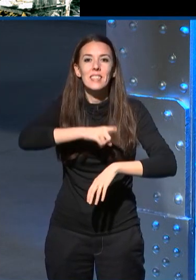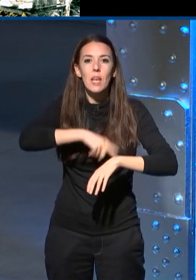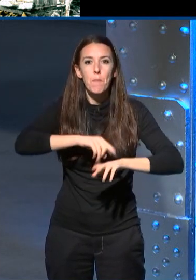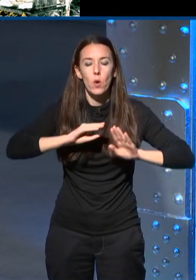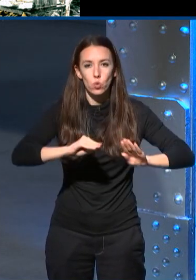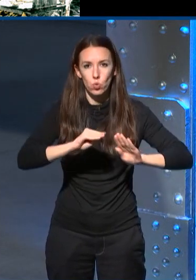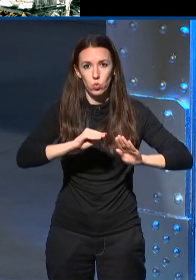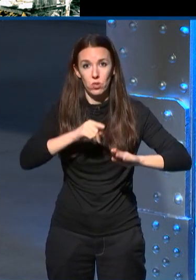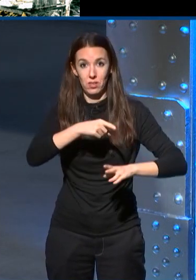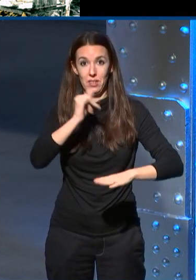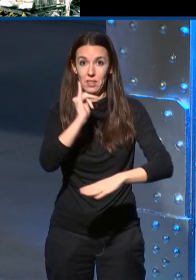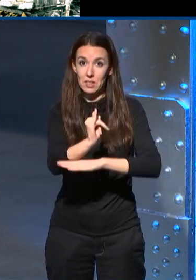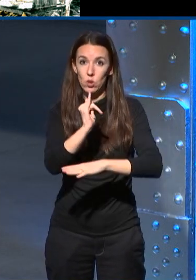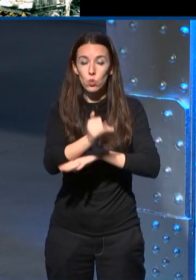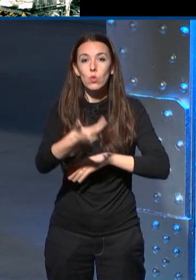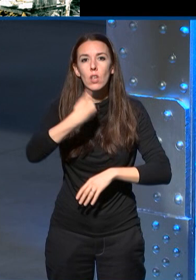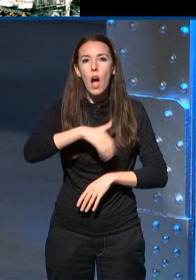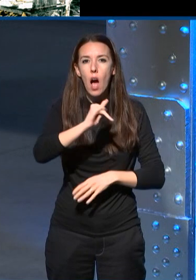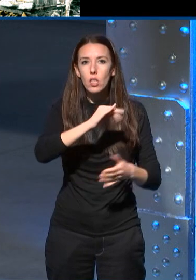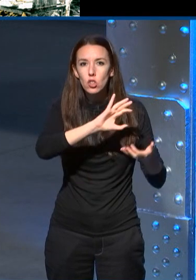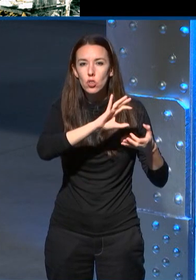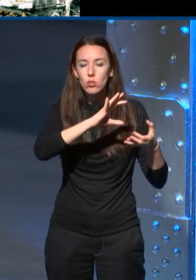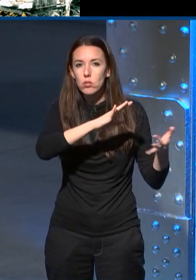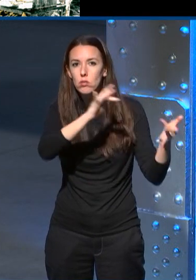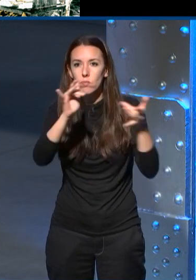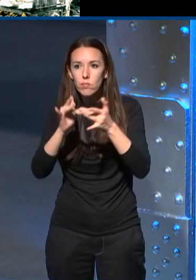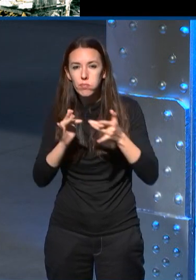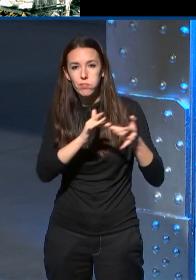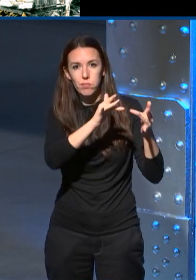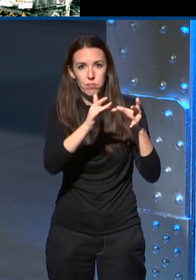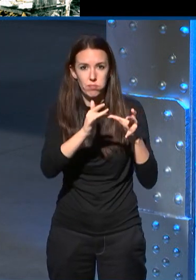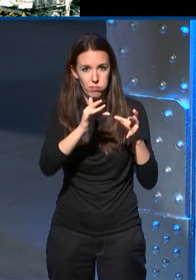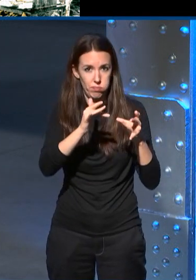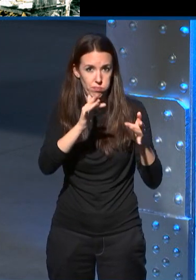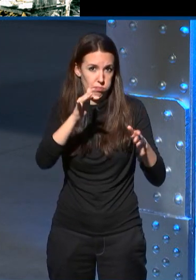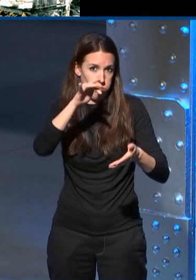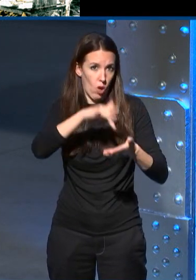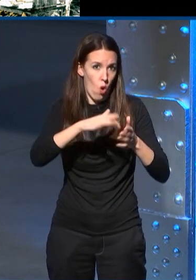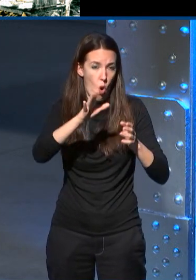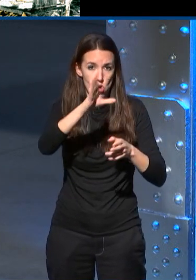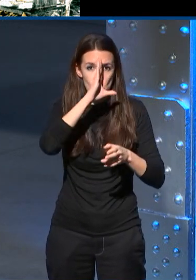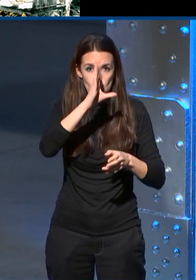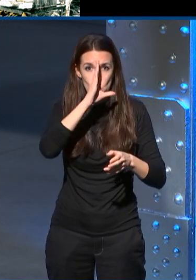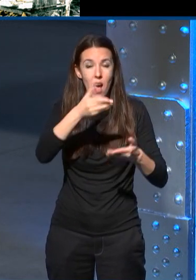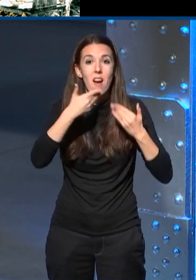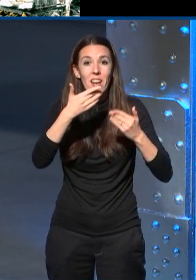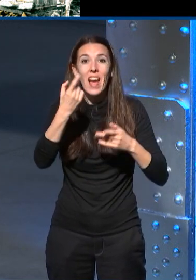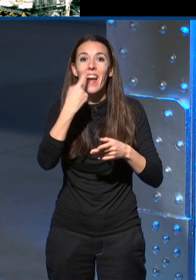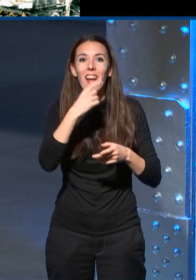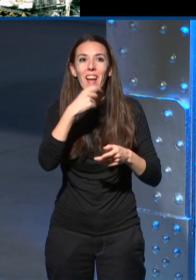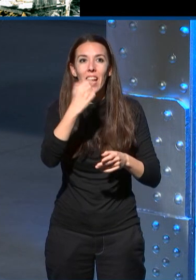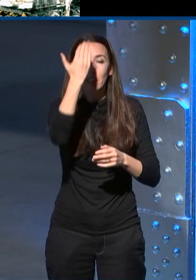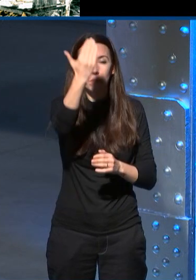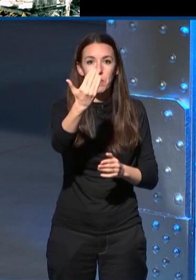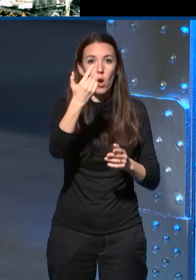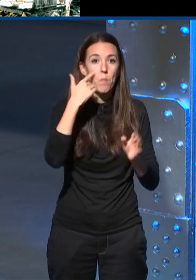entonces este instituto de allá tiene conexiones con telemetría láser con la Luna, con los espejos que dejaron para